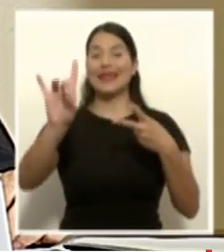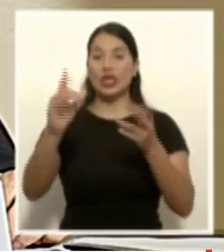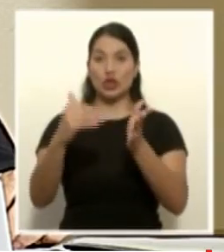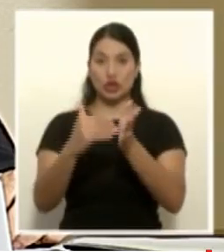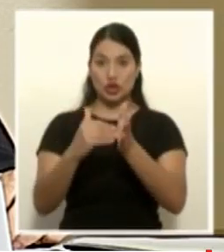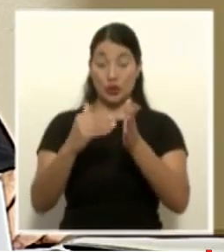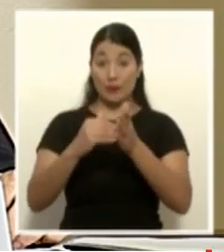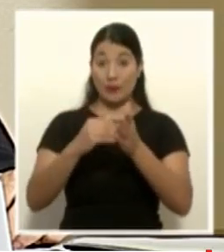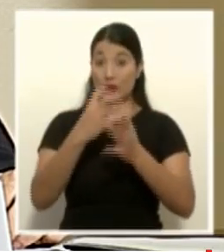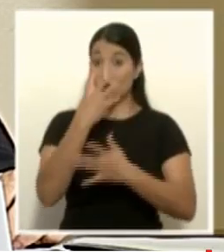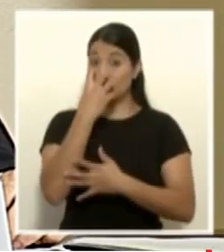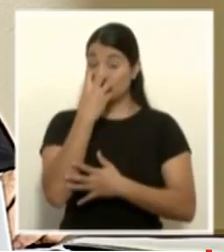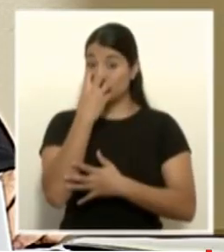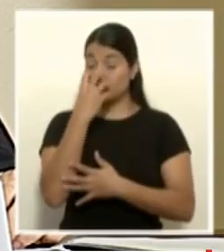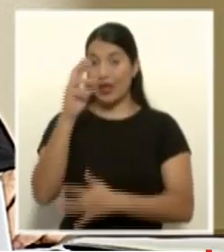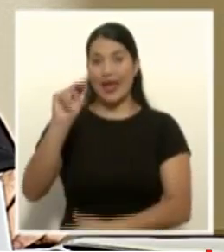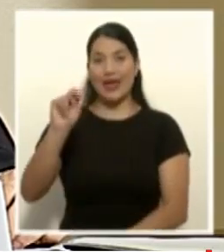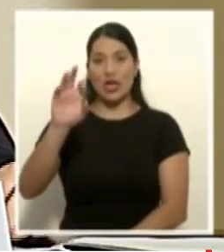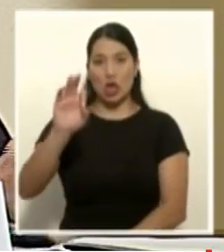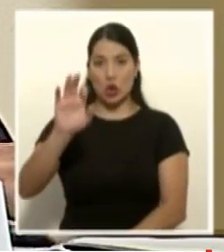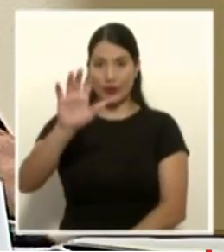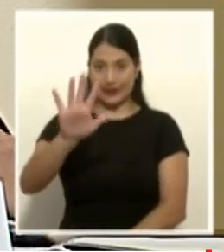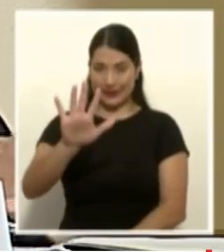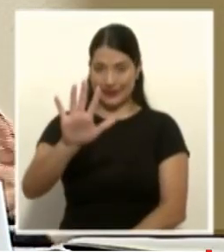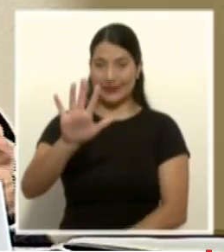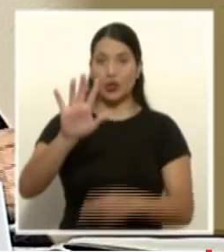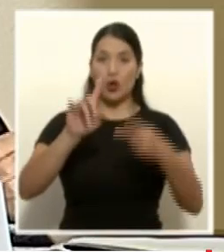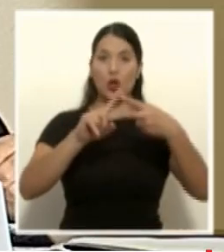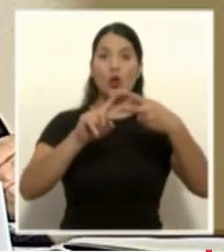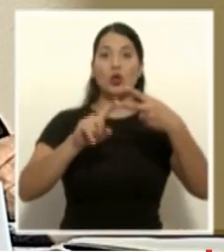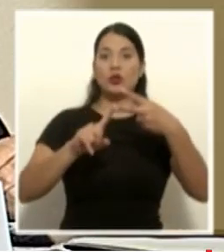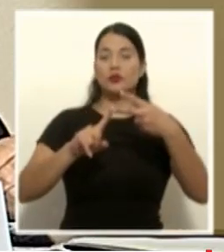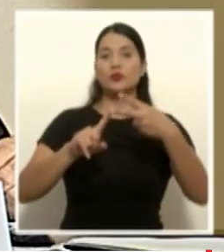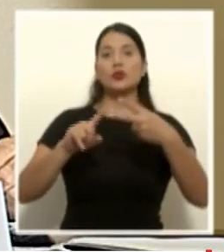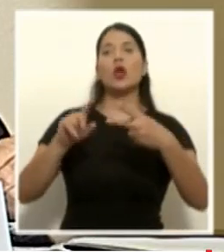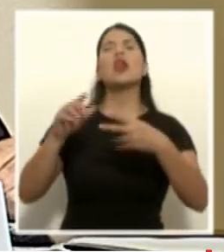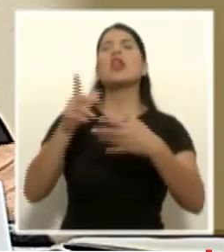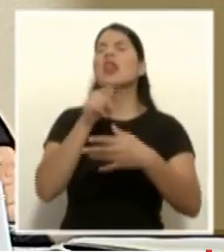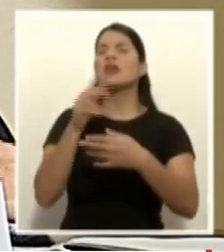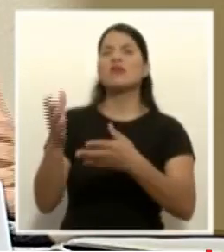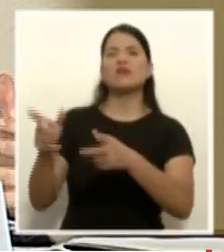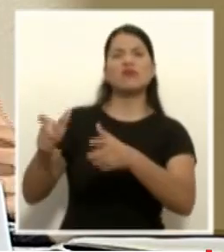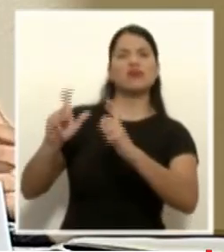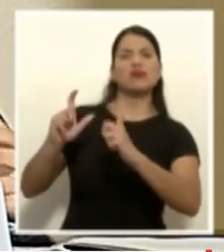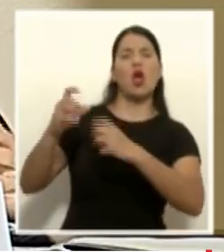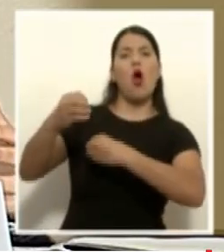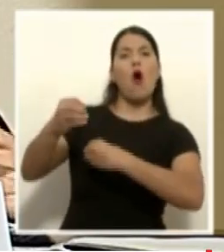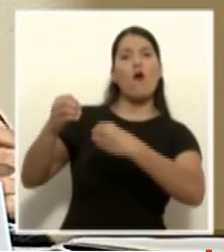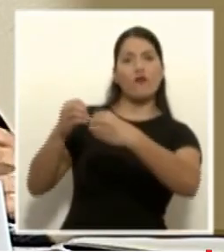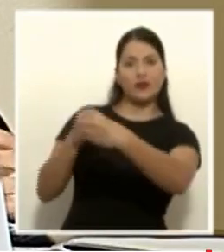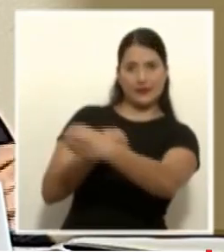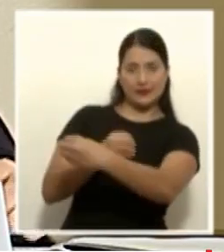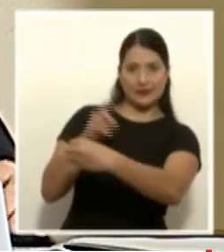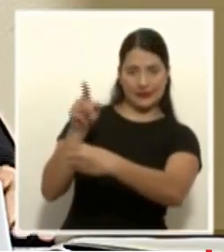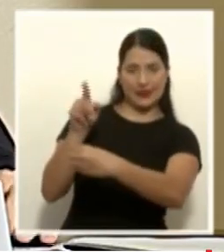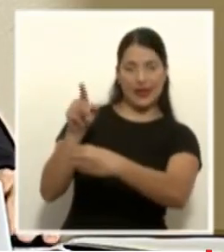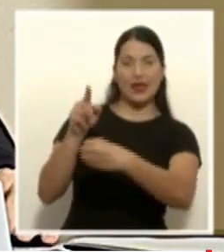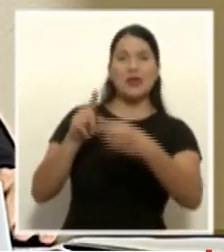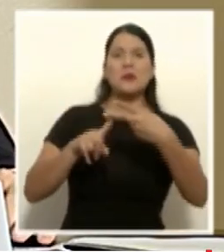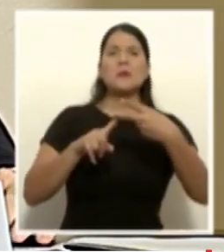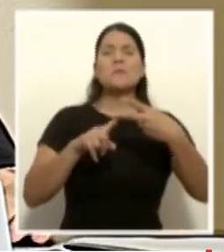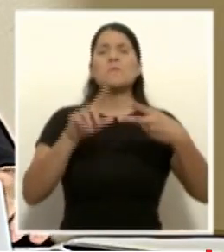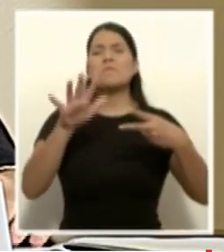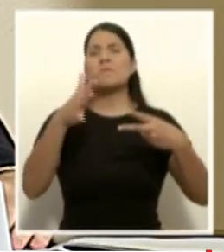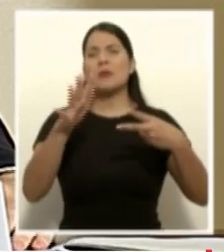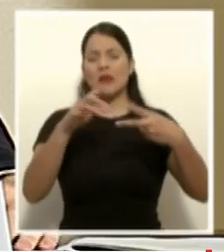38,000 respiradores N95. Esto todo a través de la oficina del Comando Sur. El valor total de esto es de más o